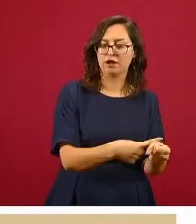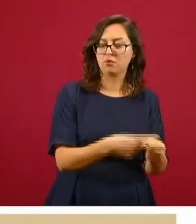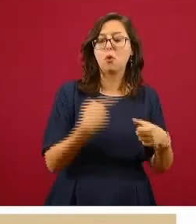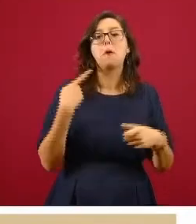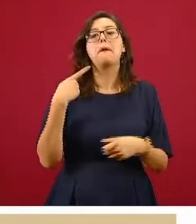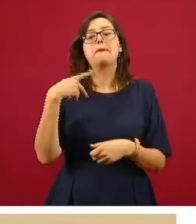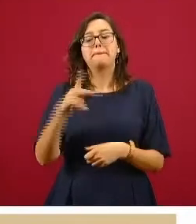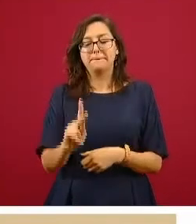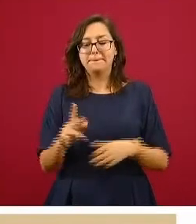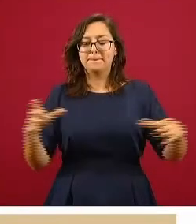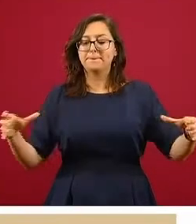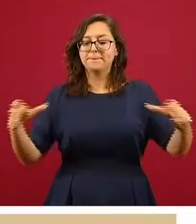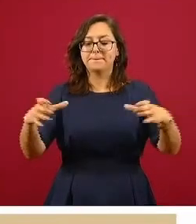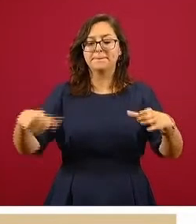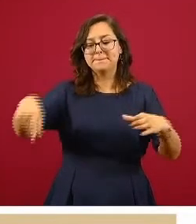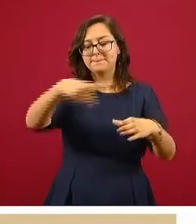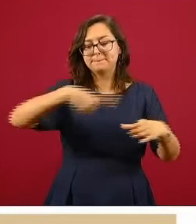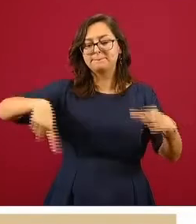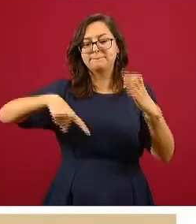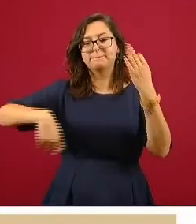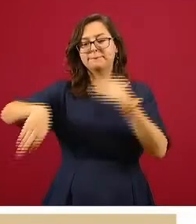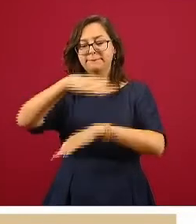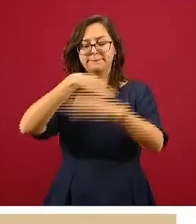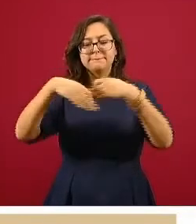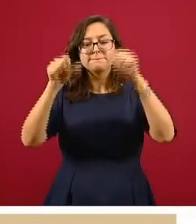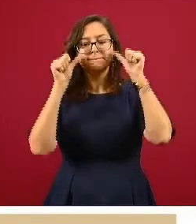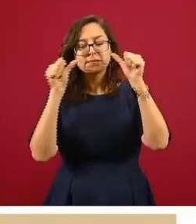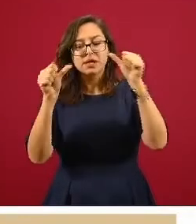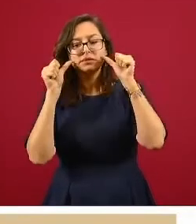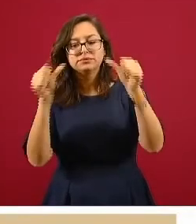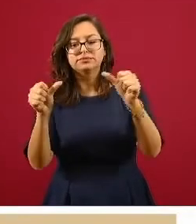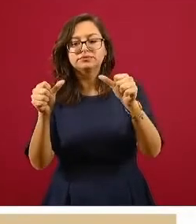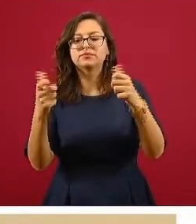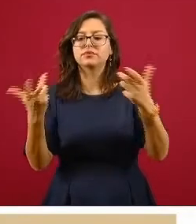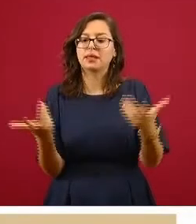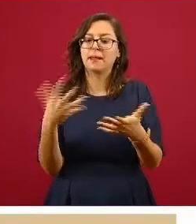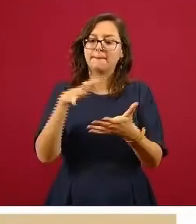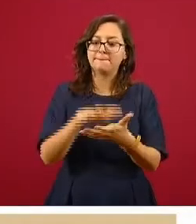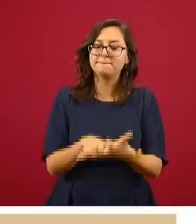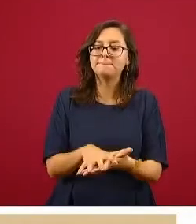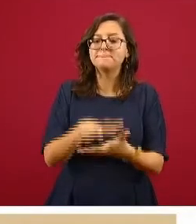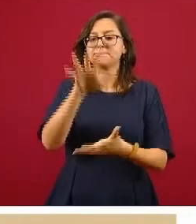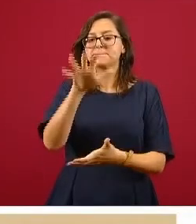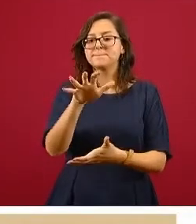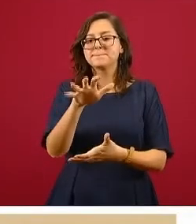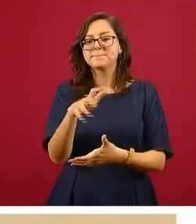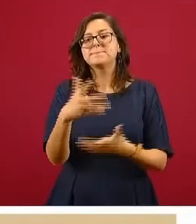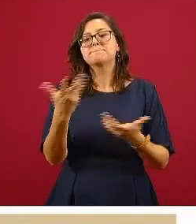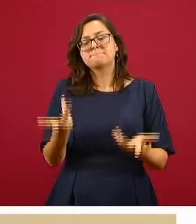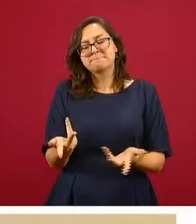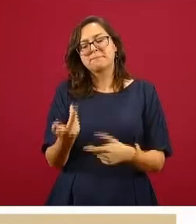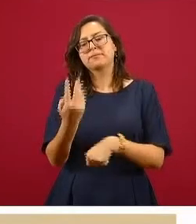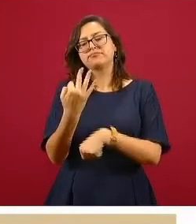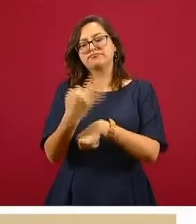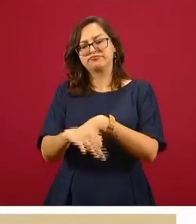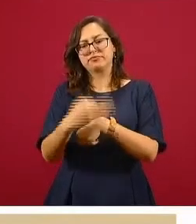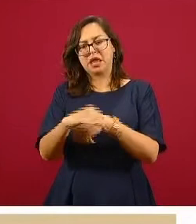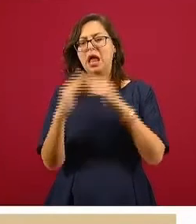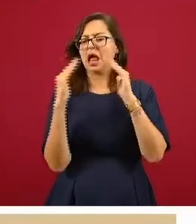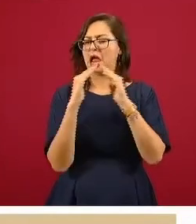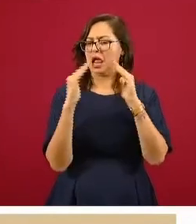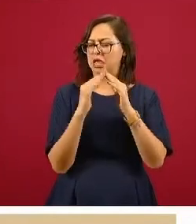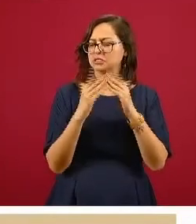les da un servicio de atención médica. La gran mayoría, sabemos, han sido de manera ambulatoria, pero un buen porcentaje de